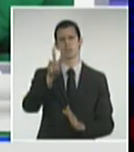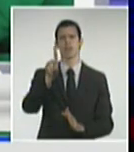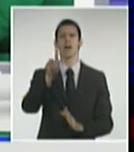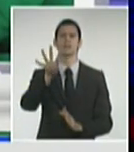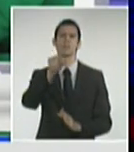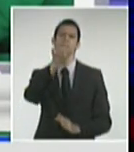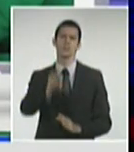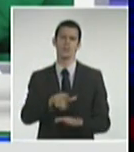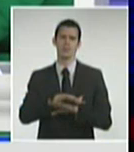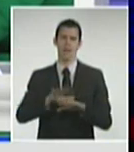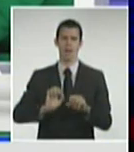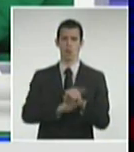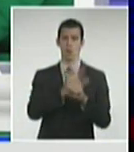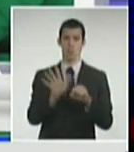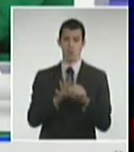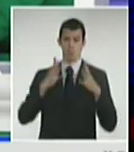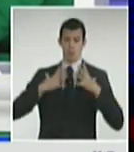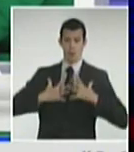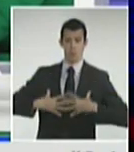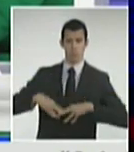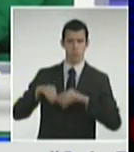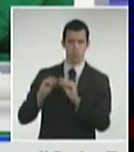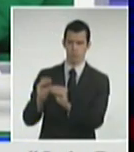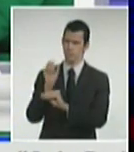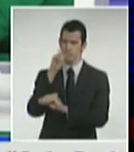recuperado de la COVID-19,